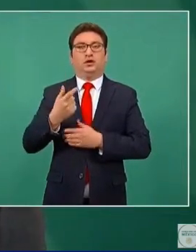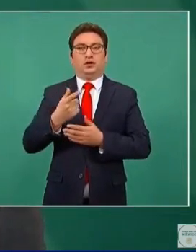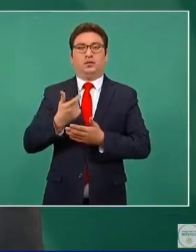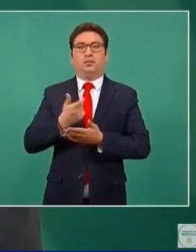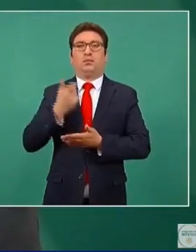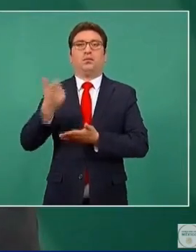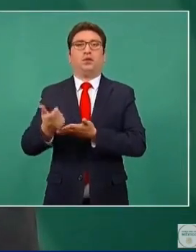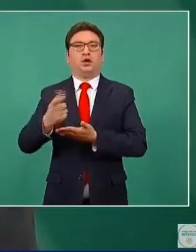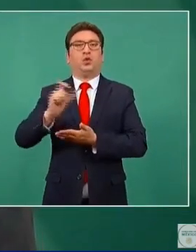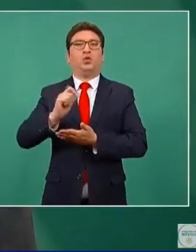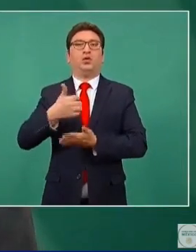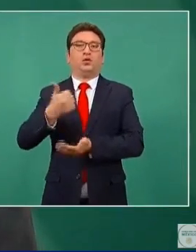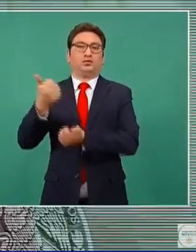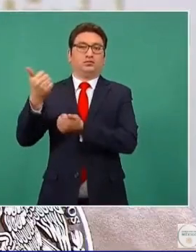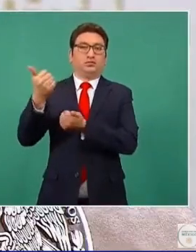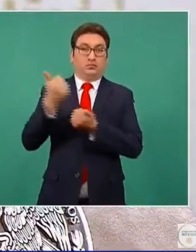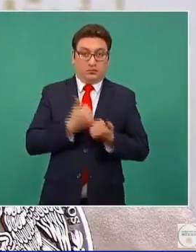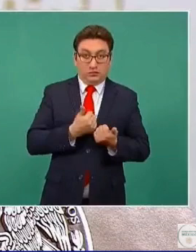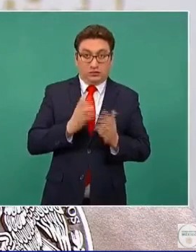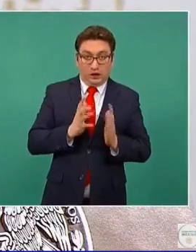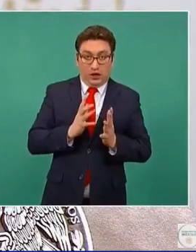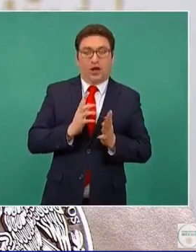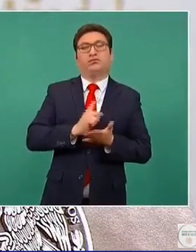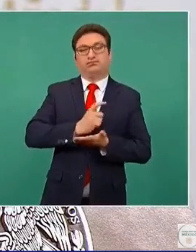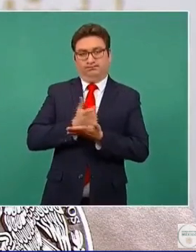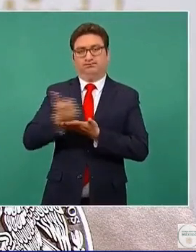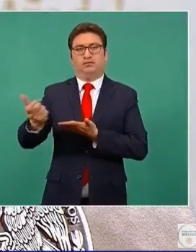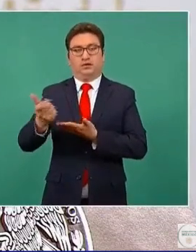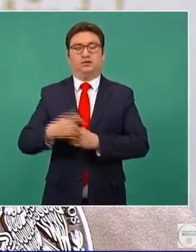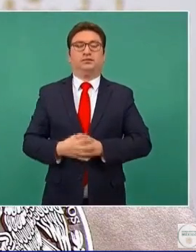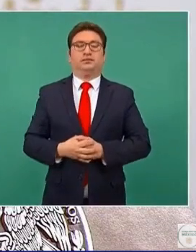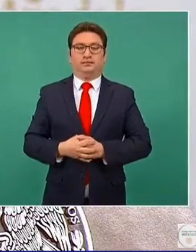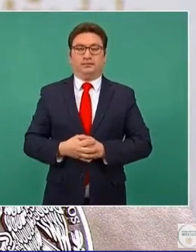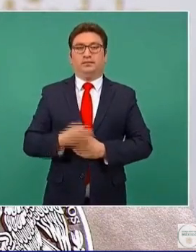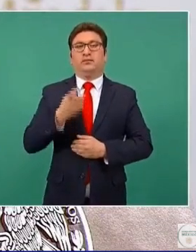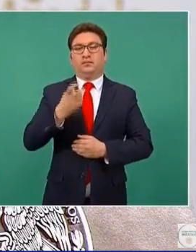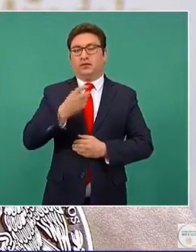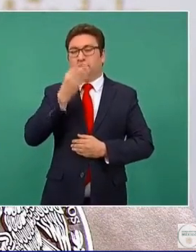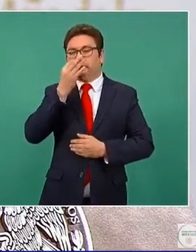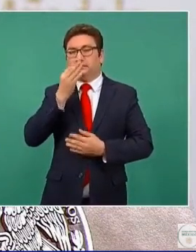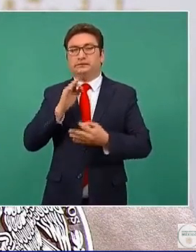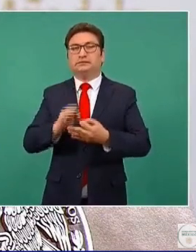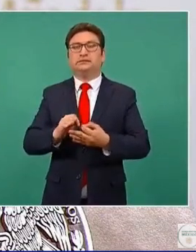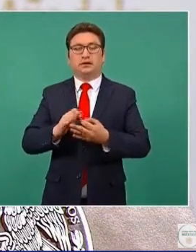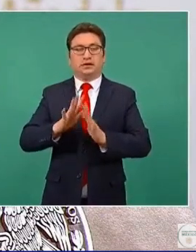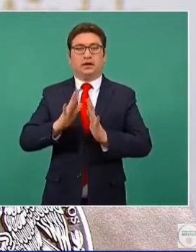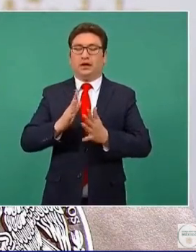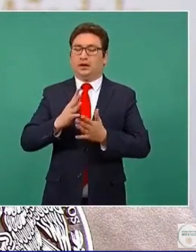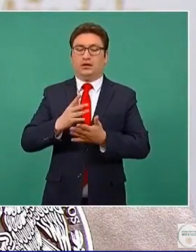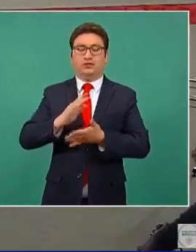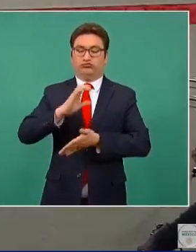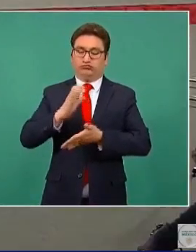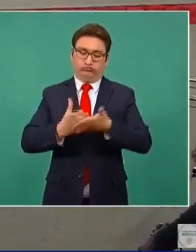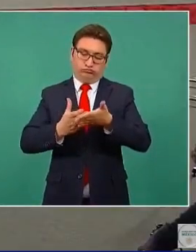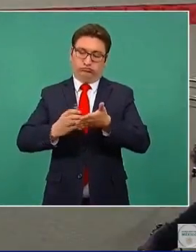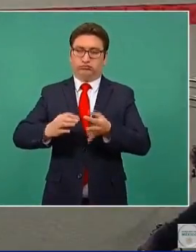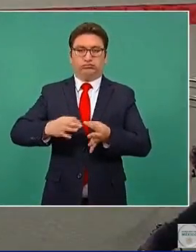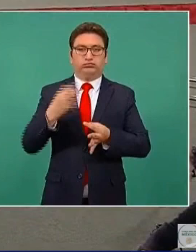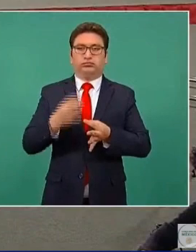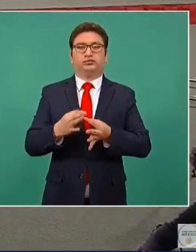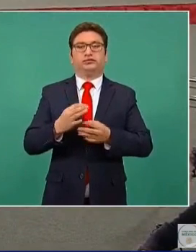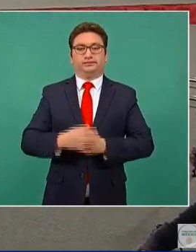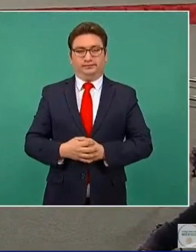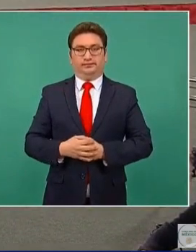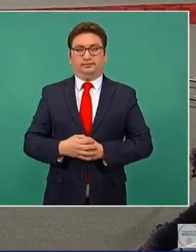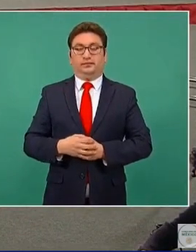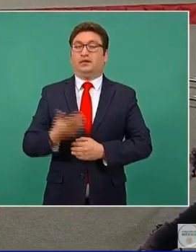una vez que llega el producto, por supuesto. Pero estamos ya acercándonos al final del ciclo de lo contratado y, como hemos